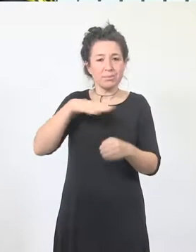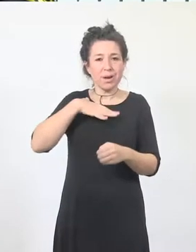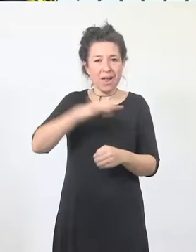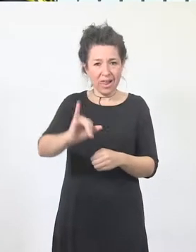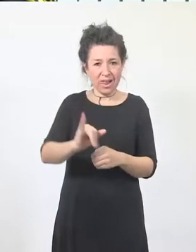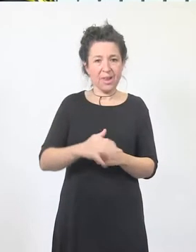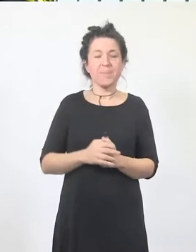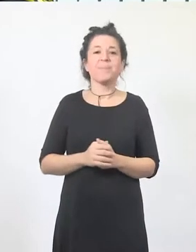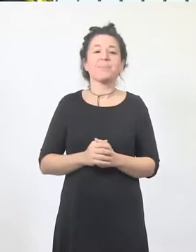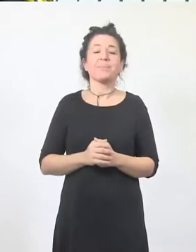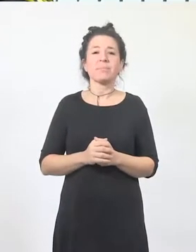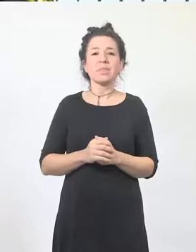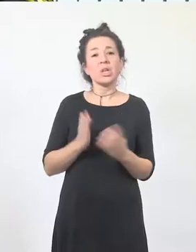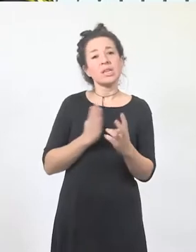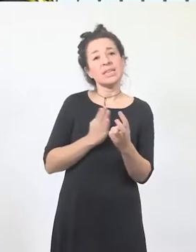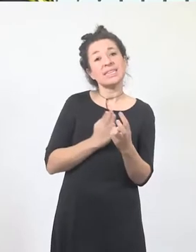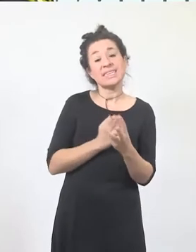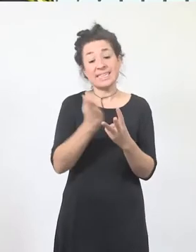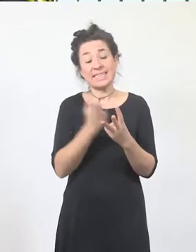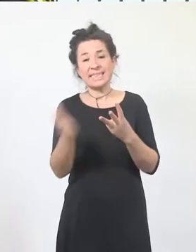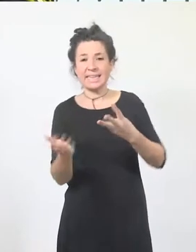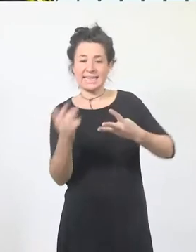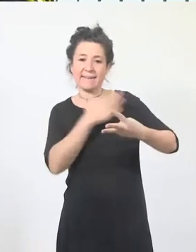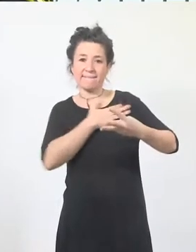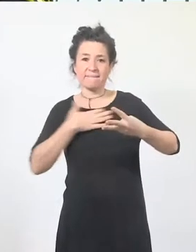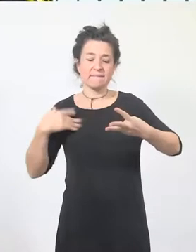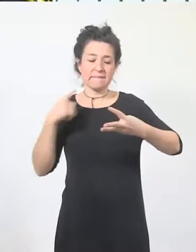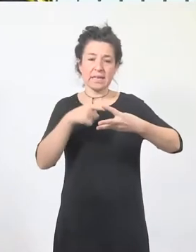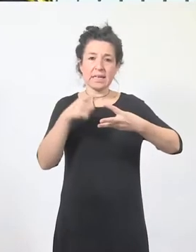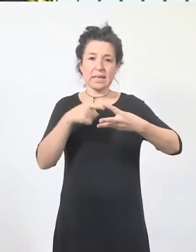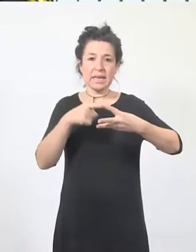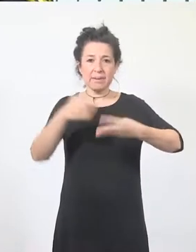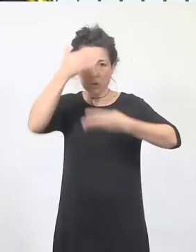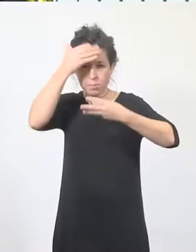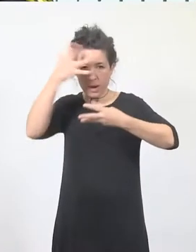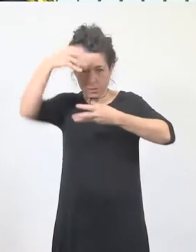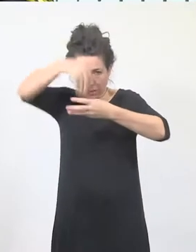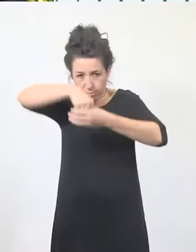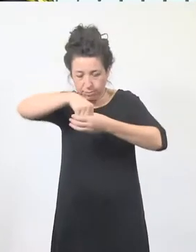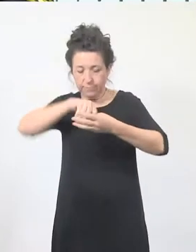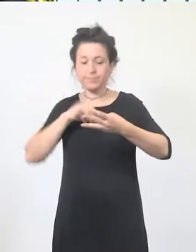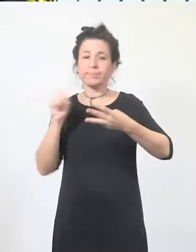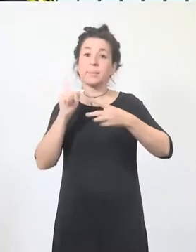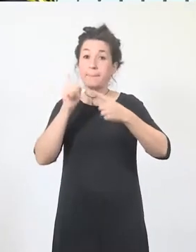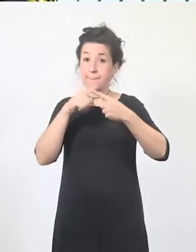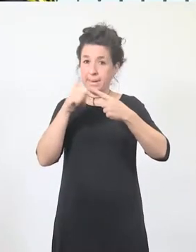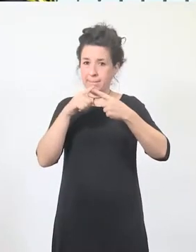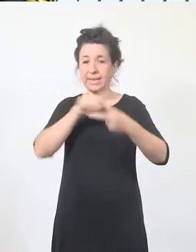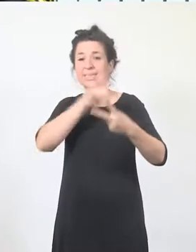se plantearon tres opciones. Si queremos ser parte de Marruecos,